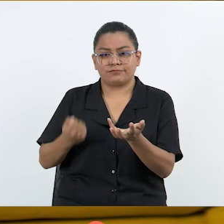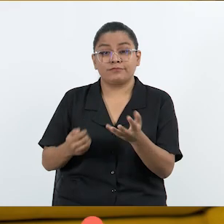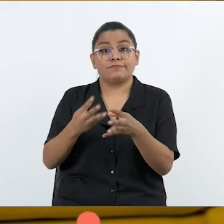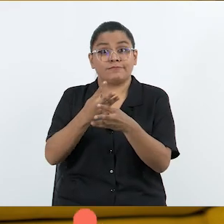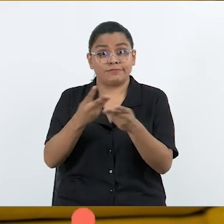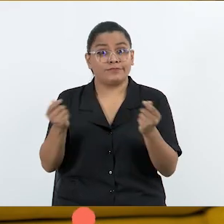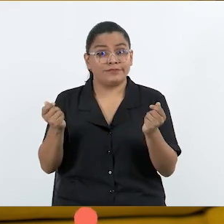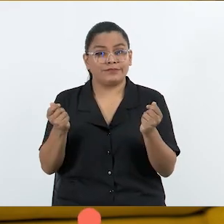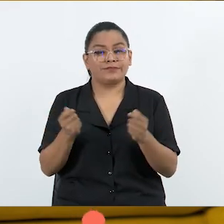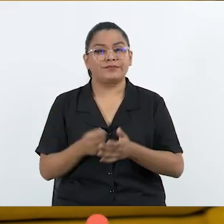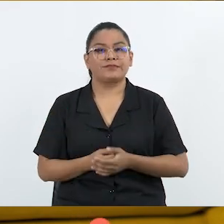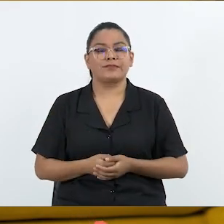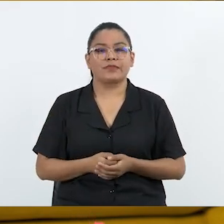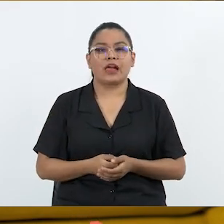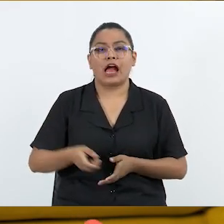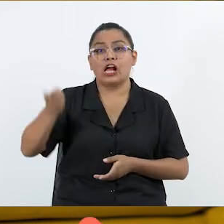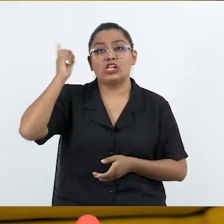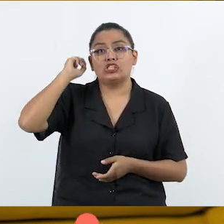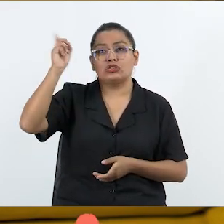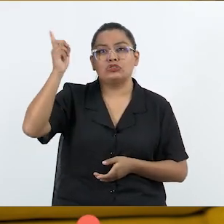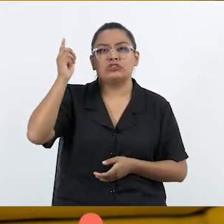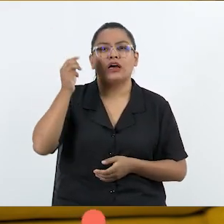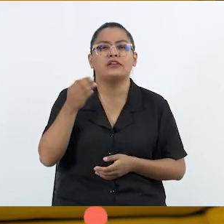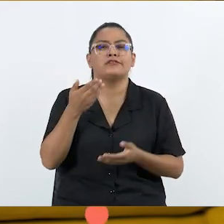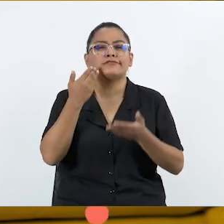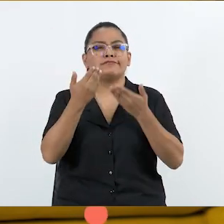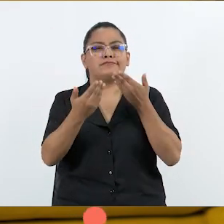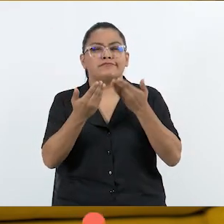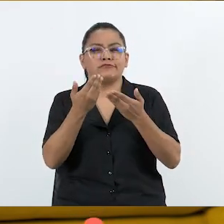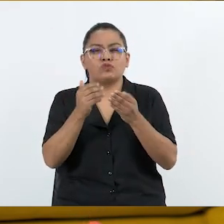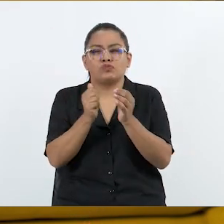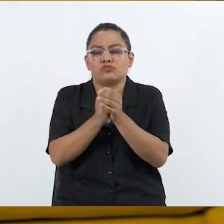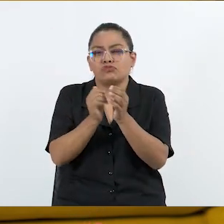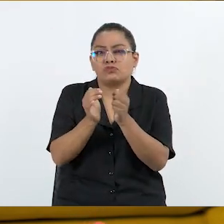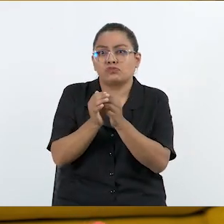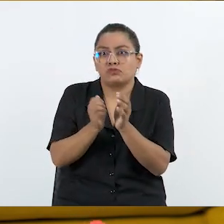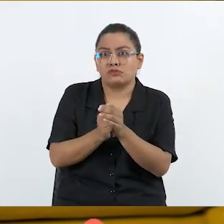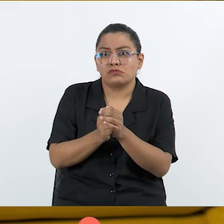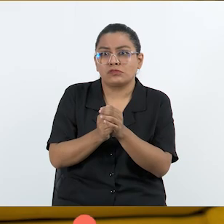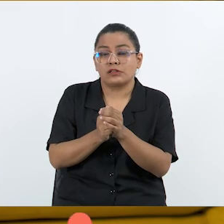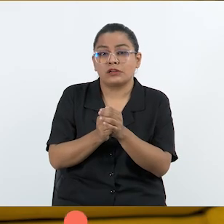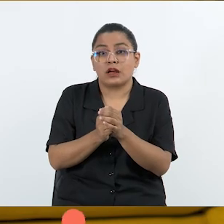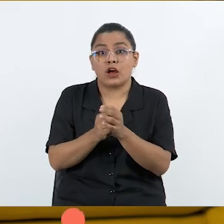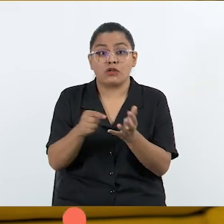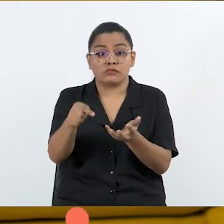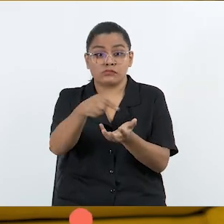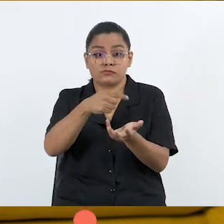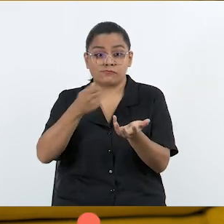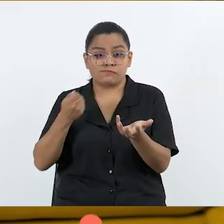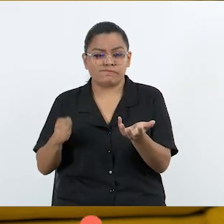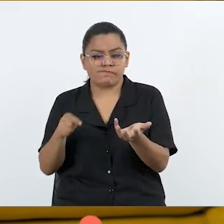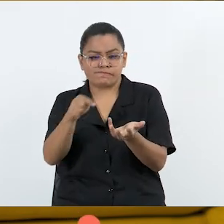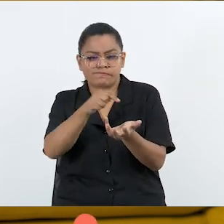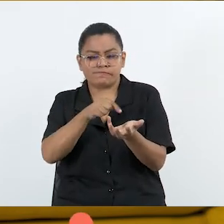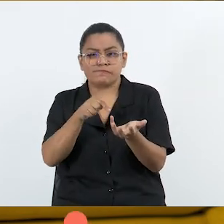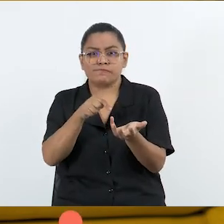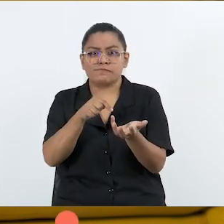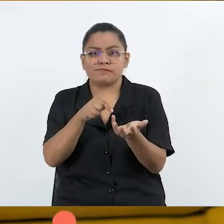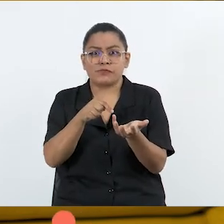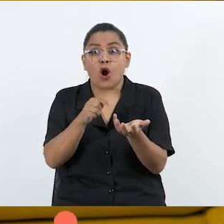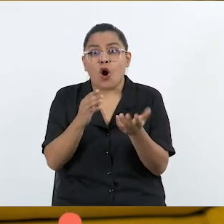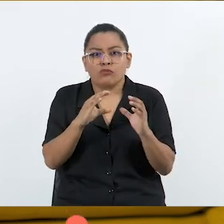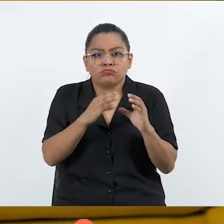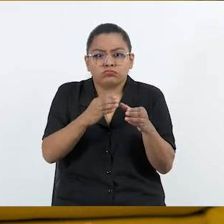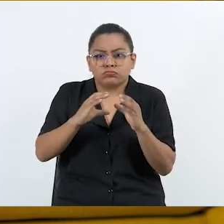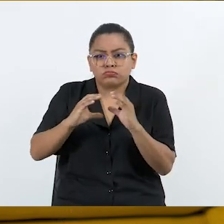que el estudiantado va a resolver. El docente plantea una situación problemática y la clase, en su